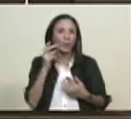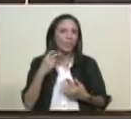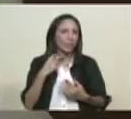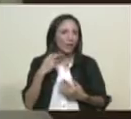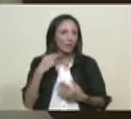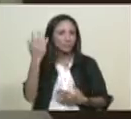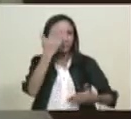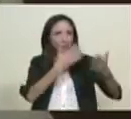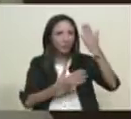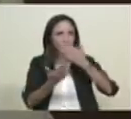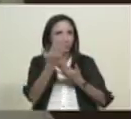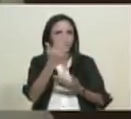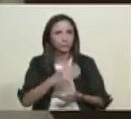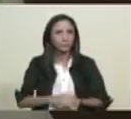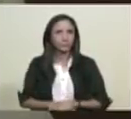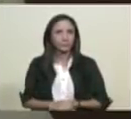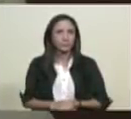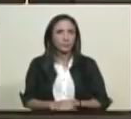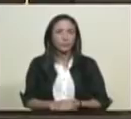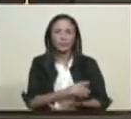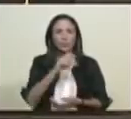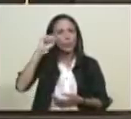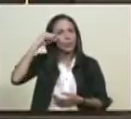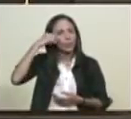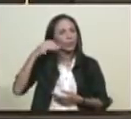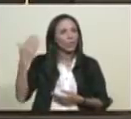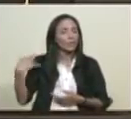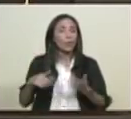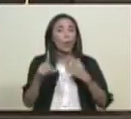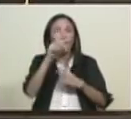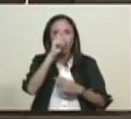Lo recordé con el doctor Michael Moreno. Hace un año estuvimos aquí,